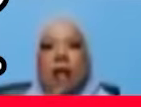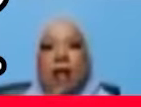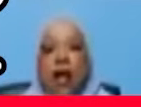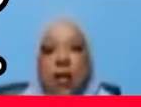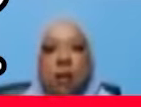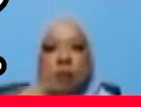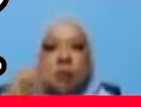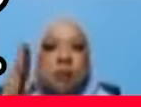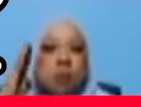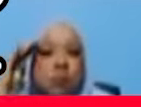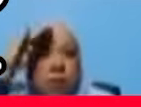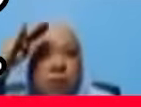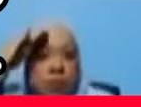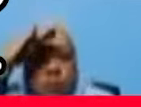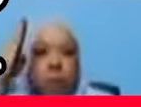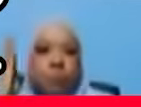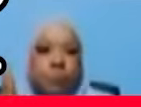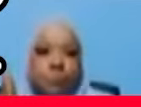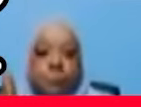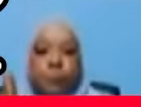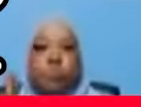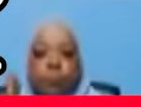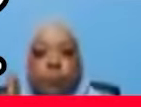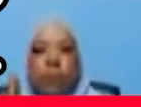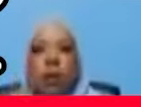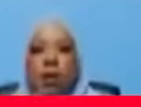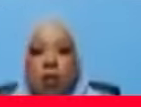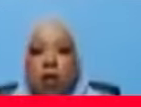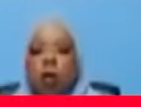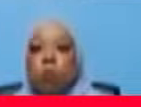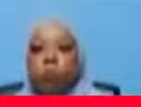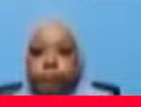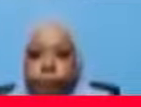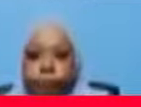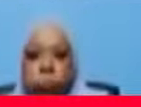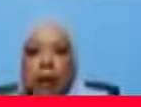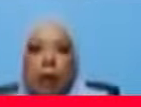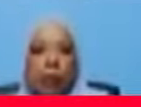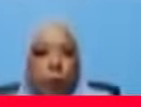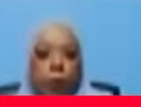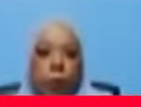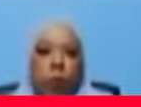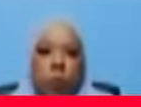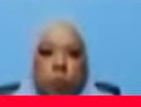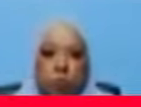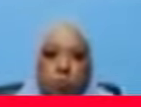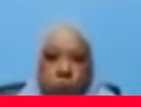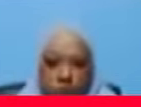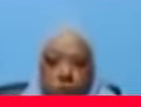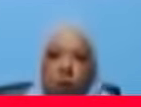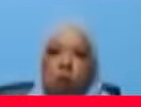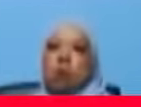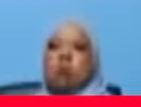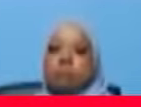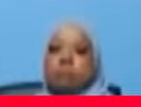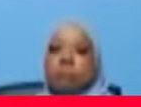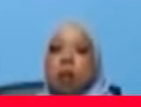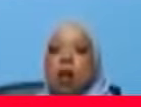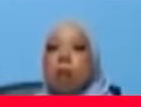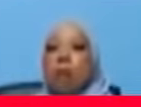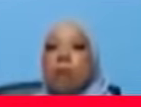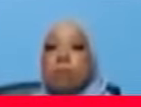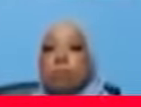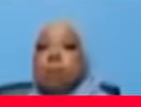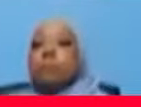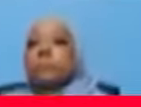para entonces, dijo que iba a haber un fraude. Como presidente lo dijo. Y que si él